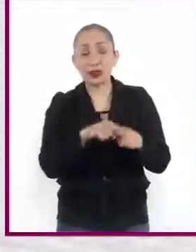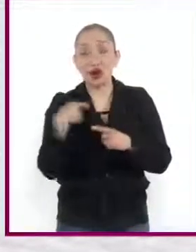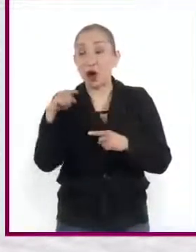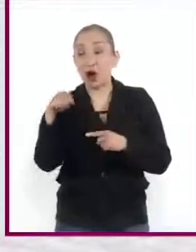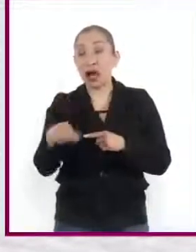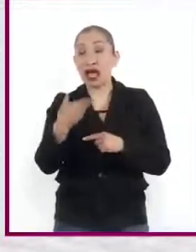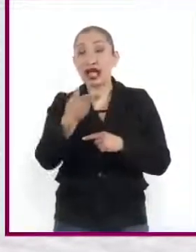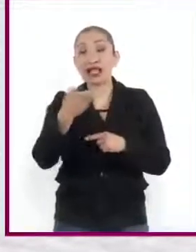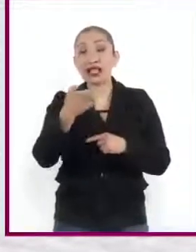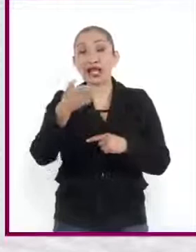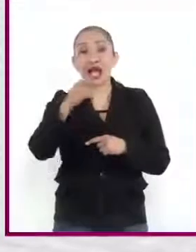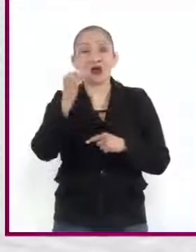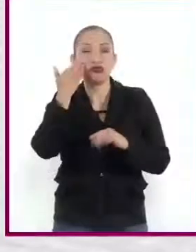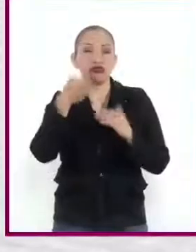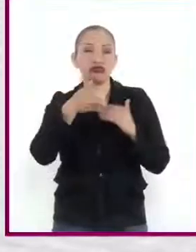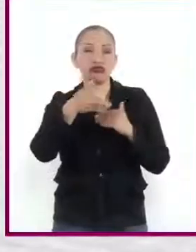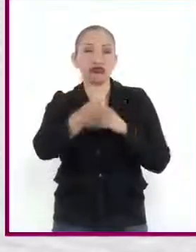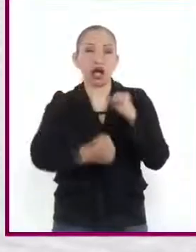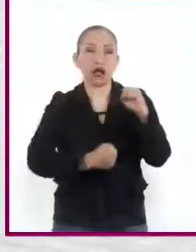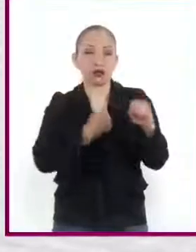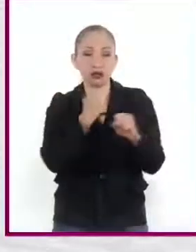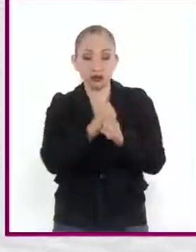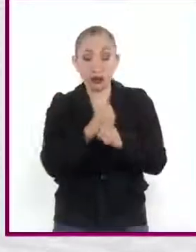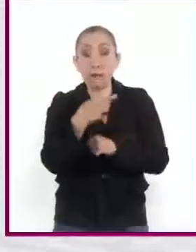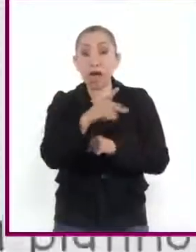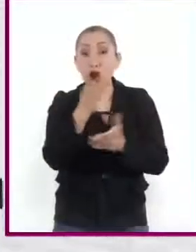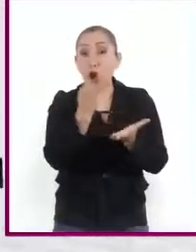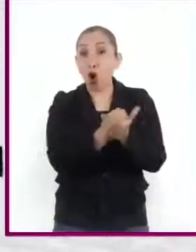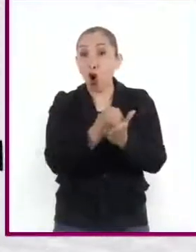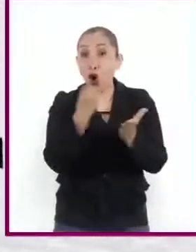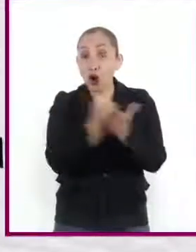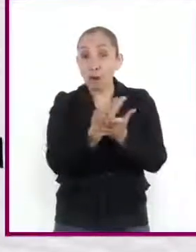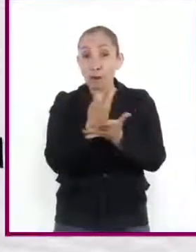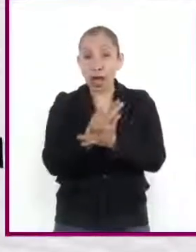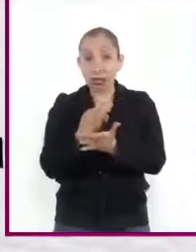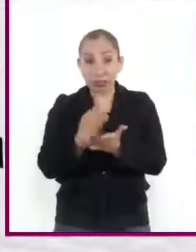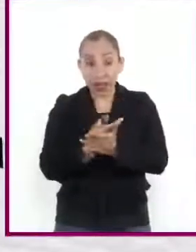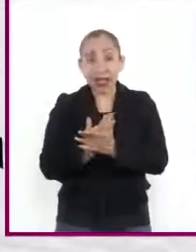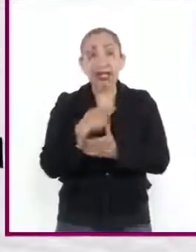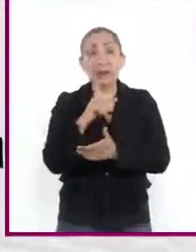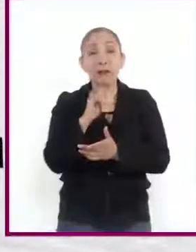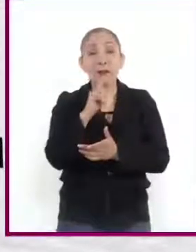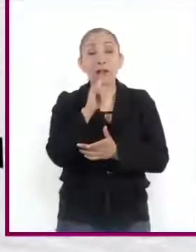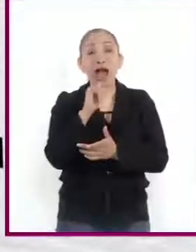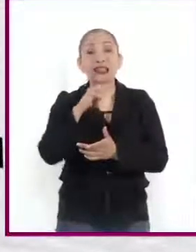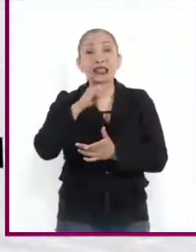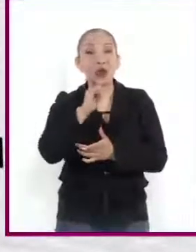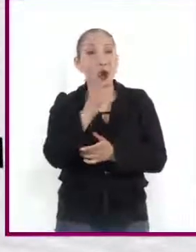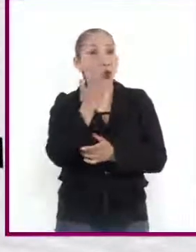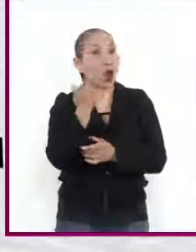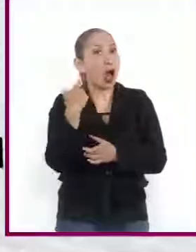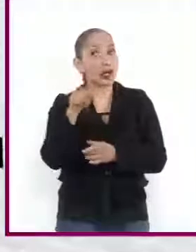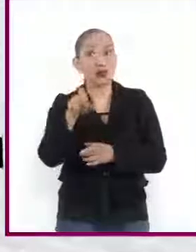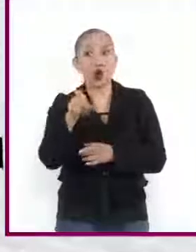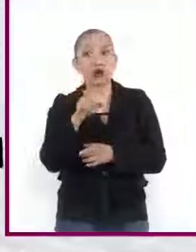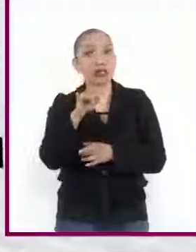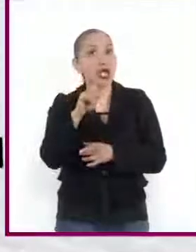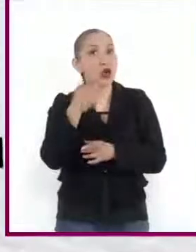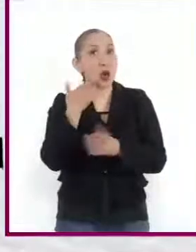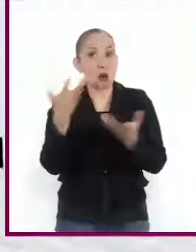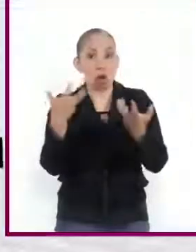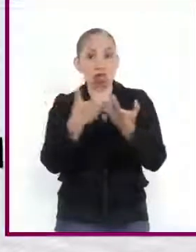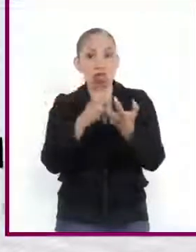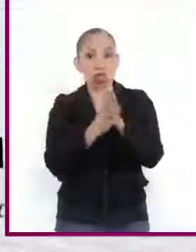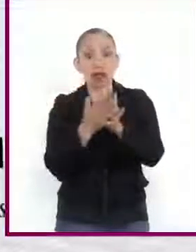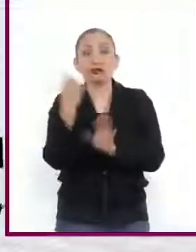mientras que el hierro requiere de muchos años. Pero el oro, la plata y el platino no reaccionan con el oxígeno, por